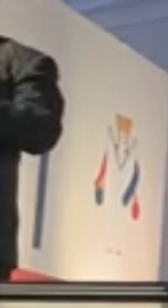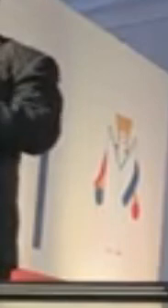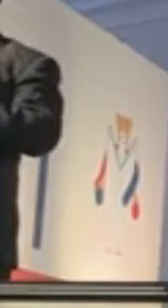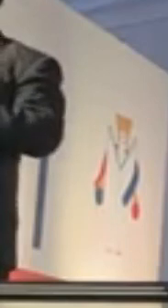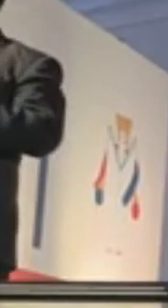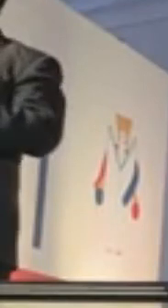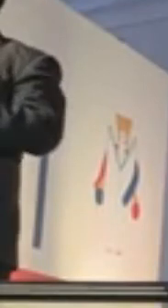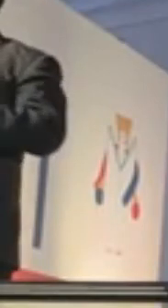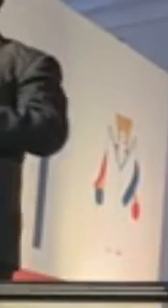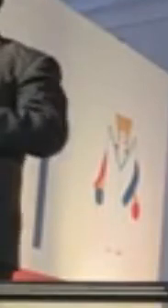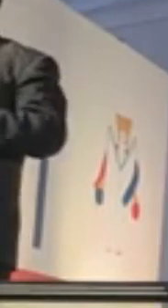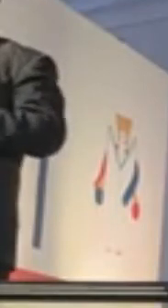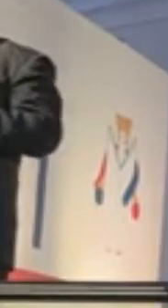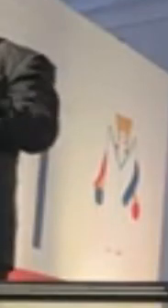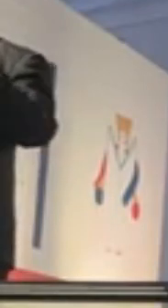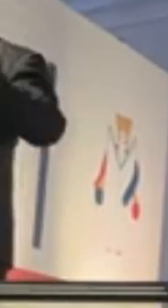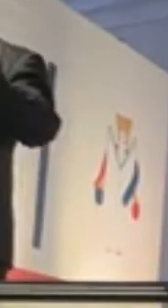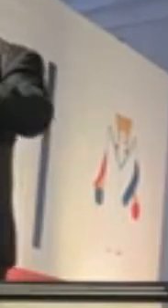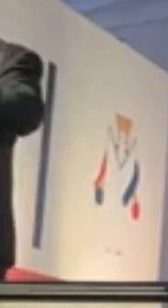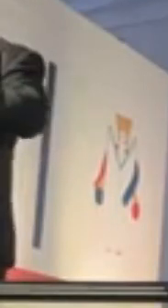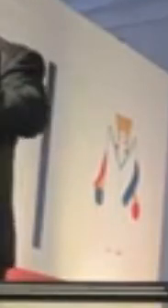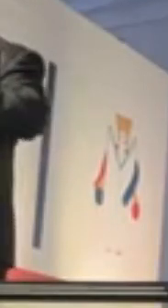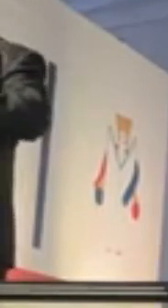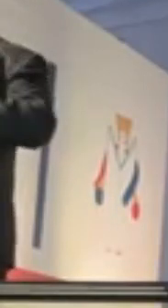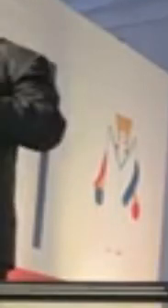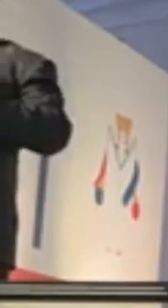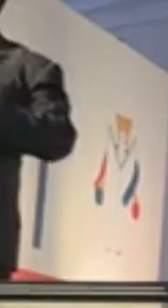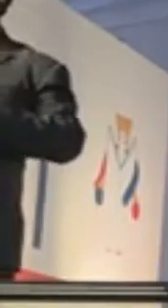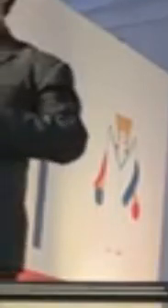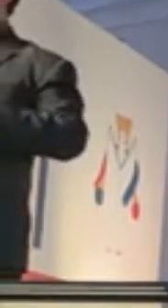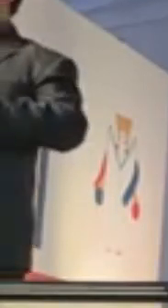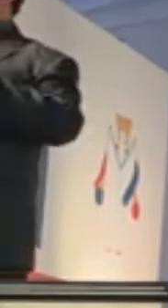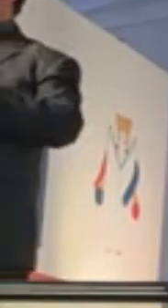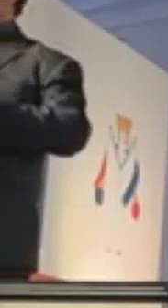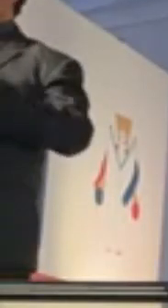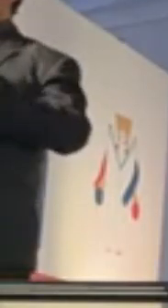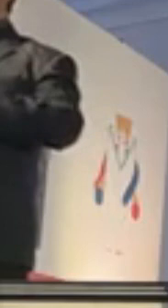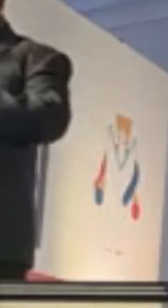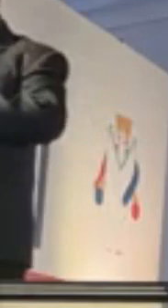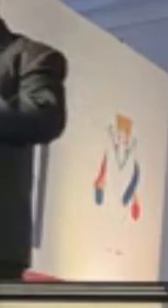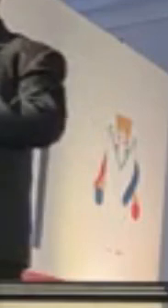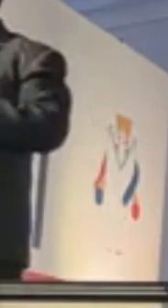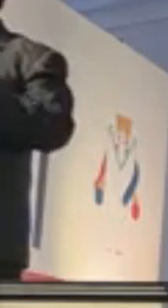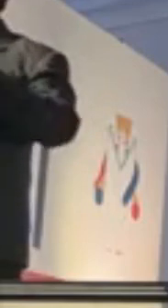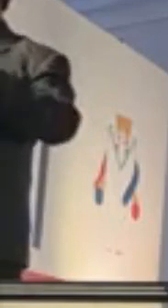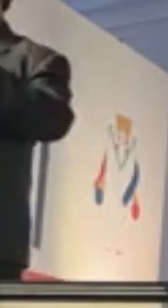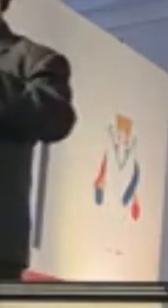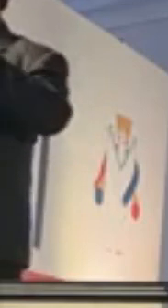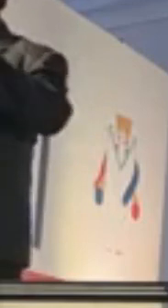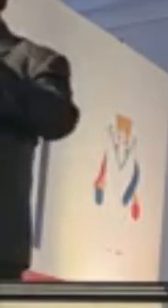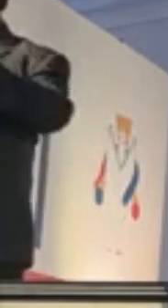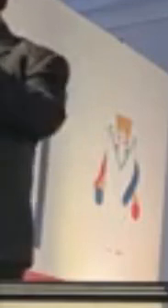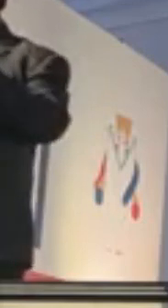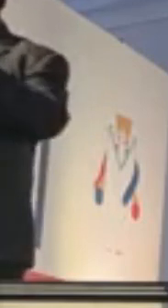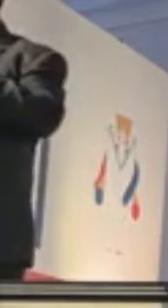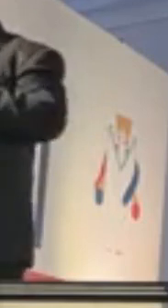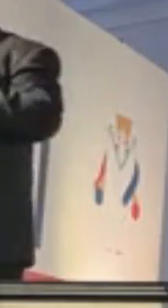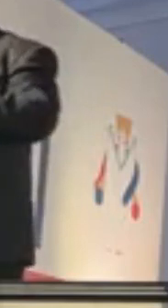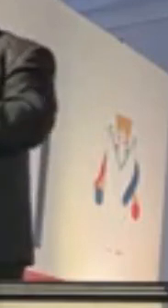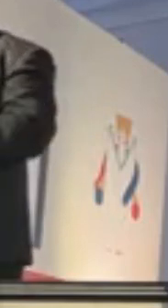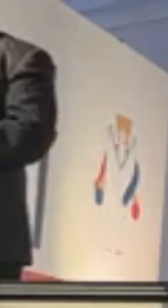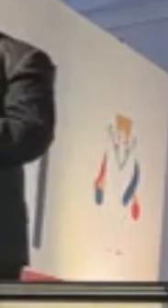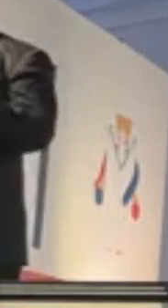Estado, una dictadura que se ha tratado también de justificar y de vender de otra manera, pues hace que se